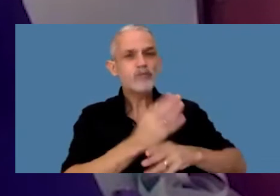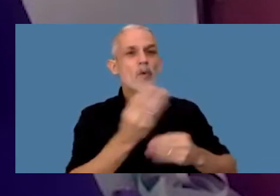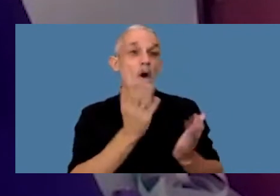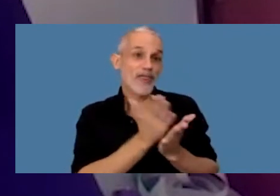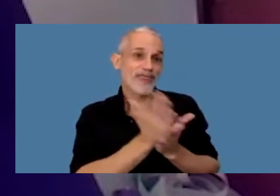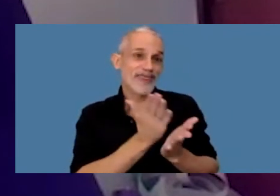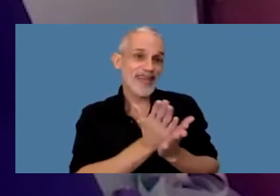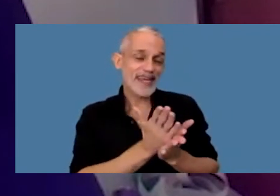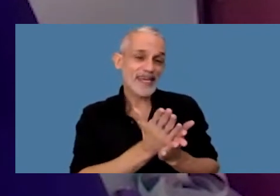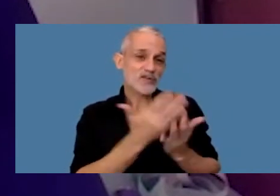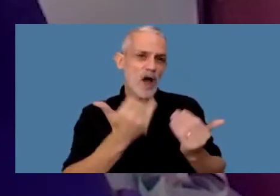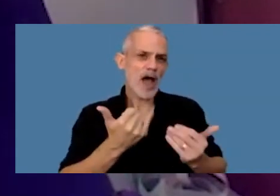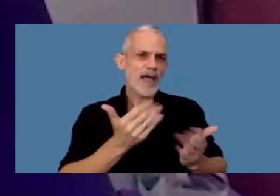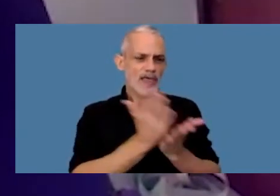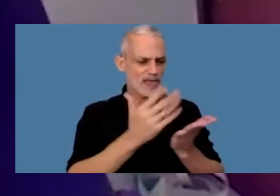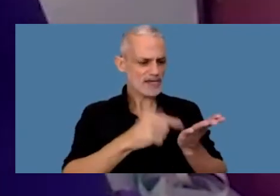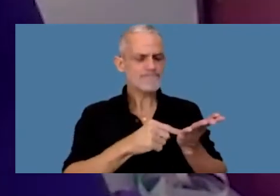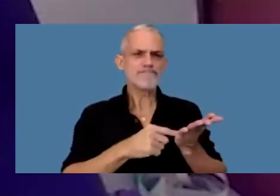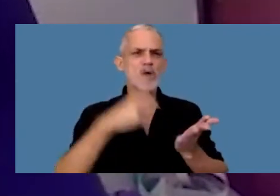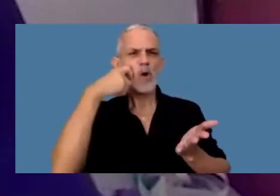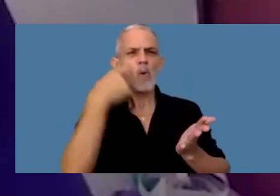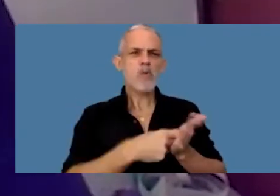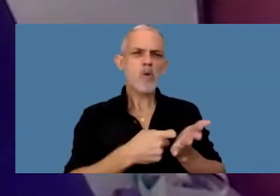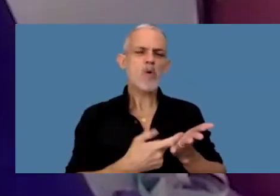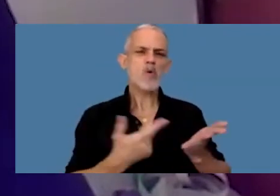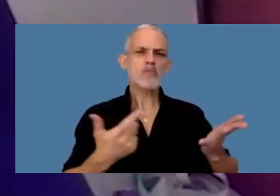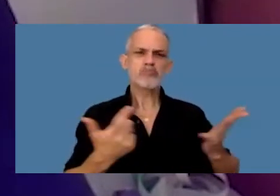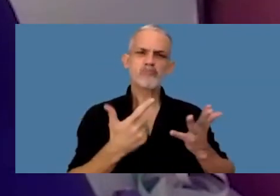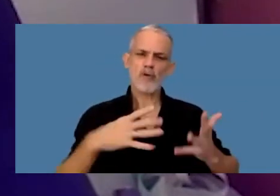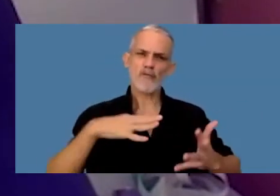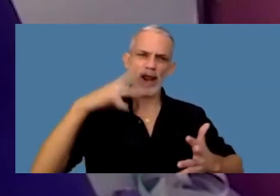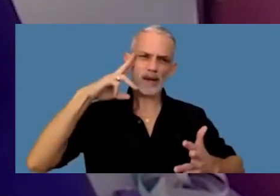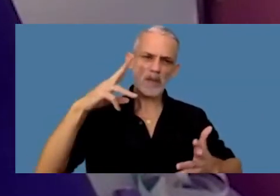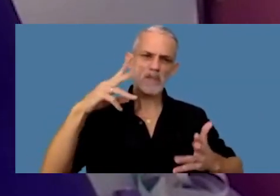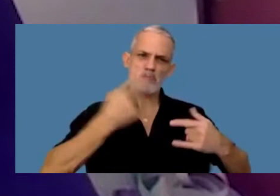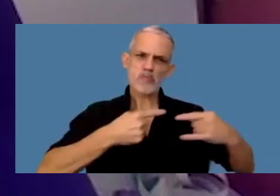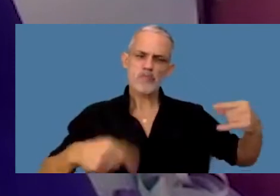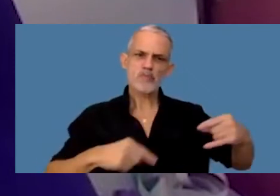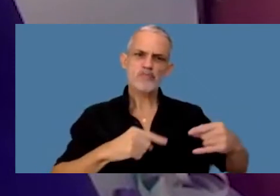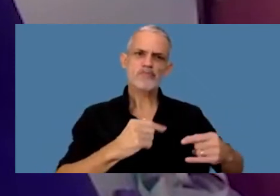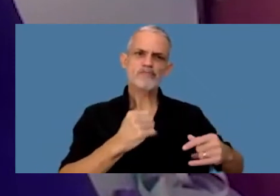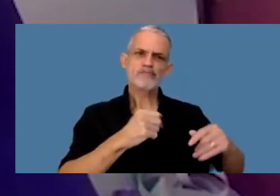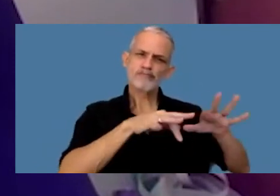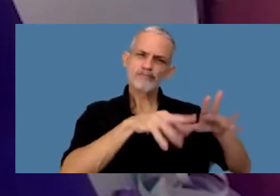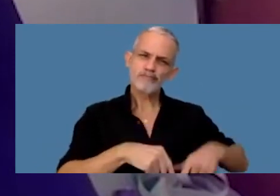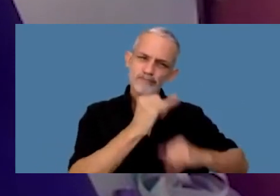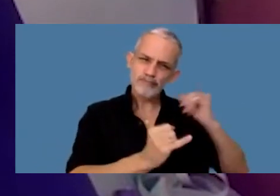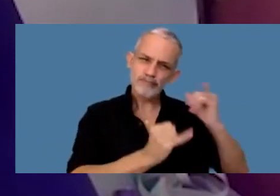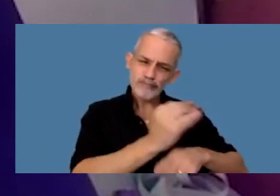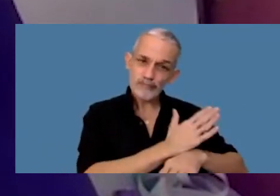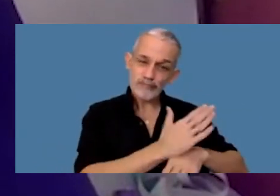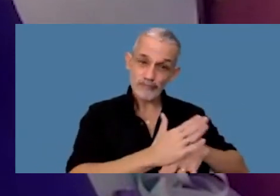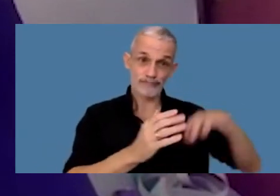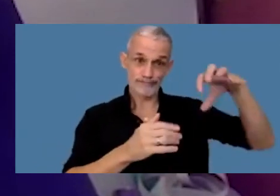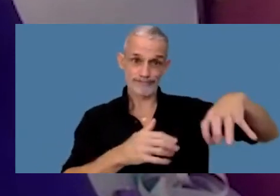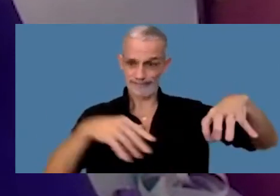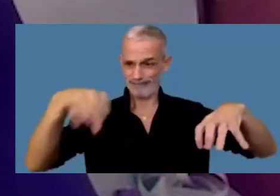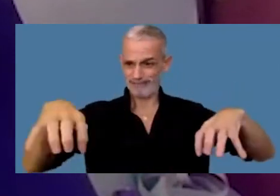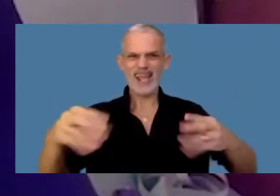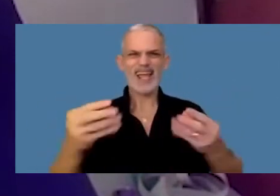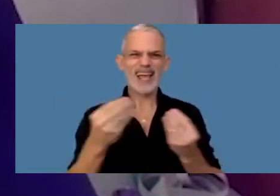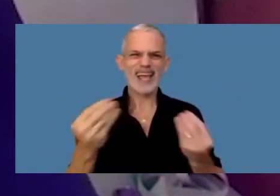lo que sucedió, todos los nombres que se tenga y demás, como para poder